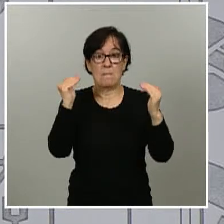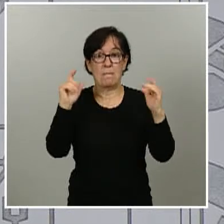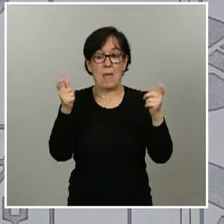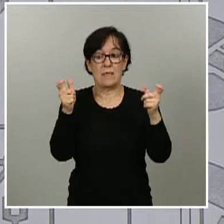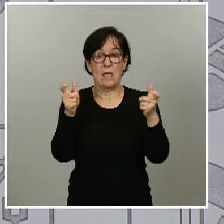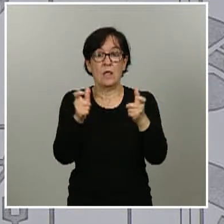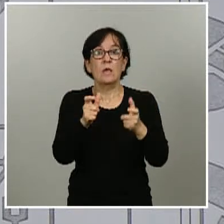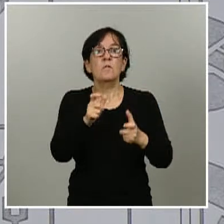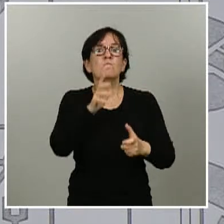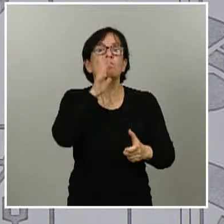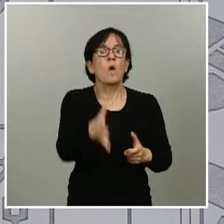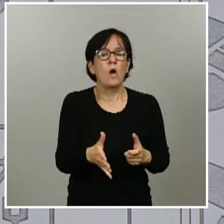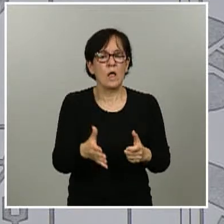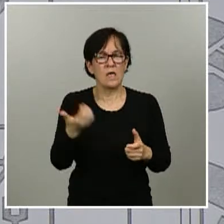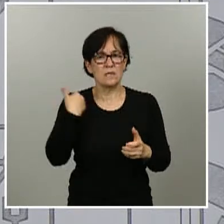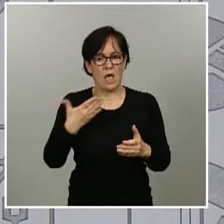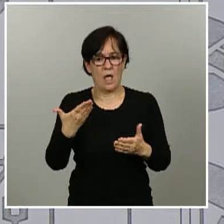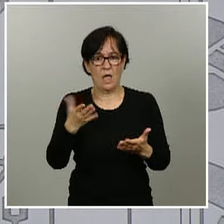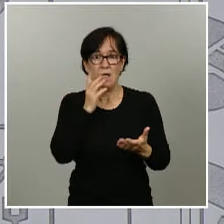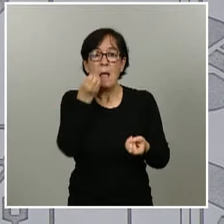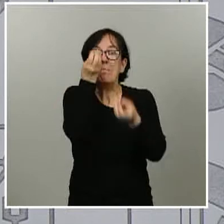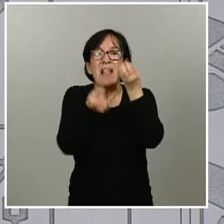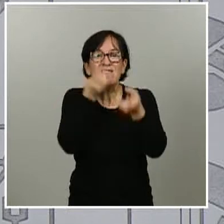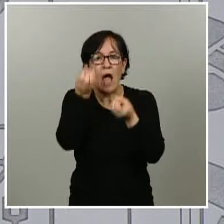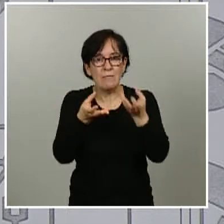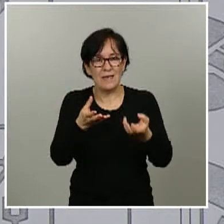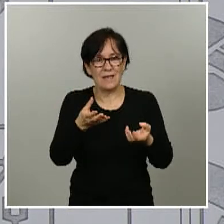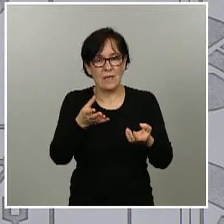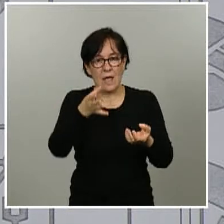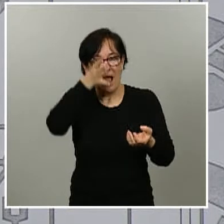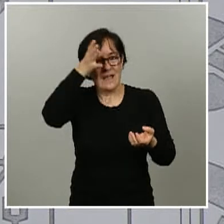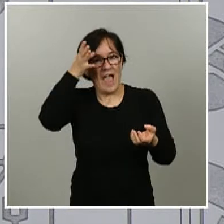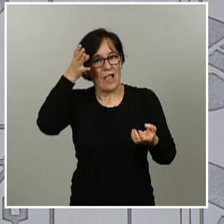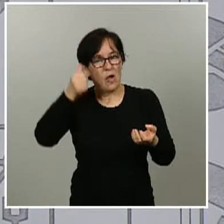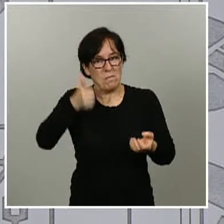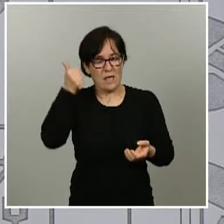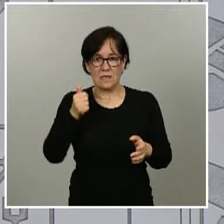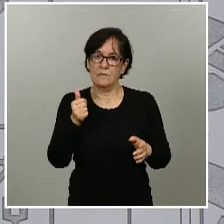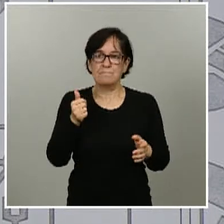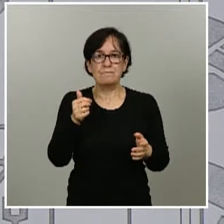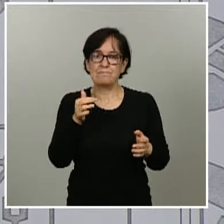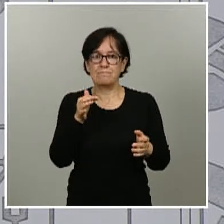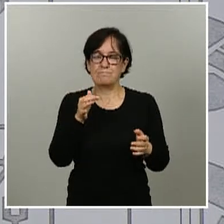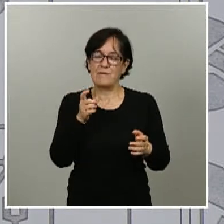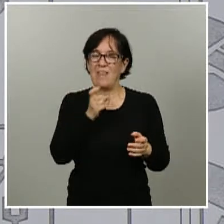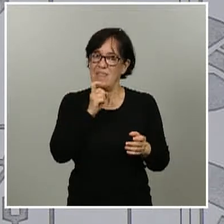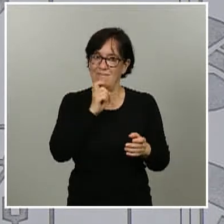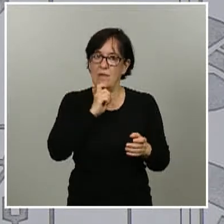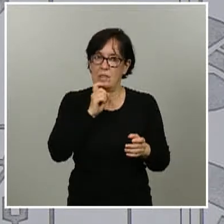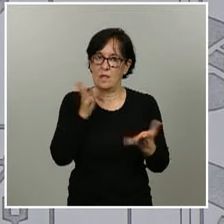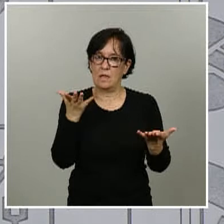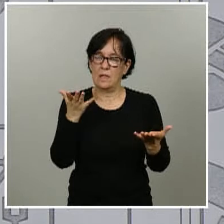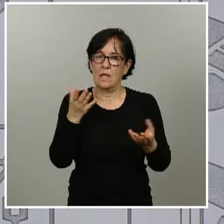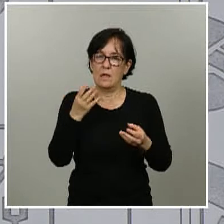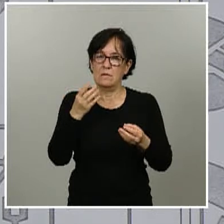que estamos ya muy avanzados en la primavera y por lo tanto hace tanto calor, es todavía complicado de apoyar,